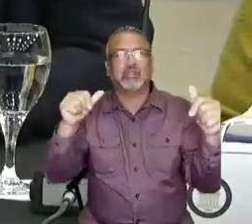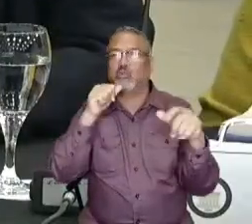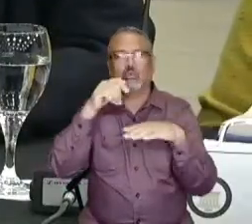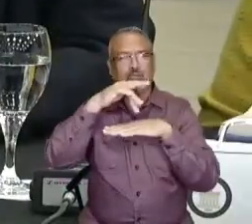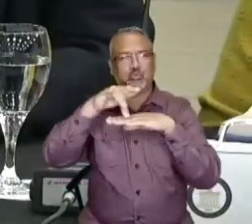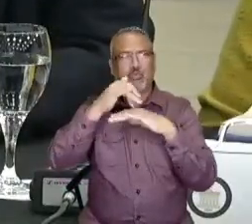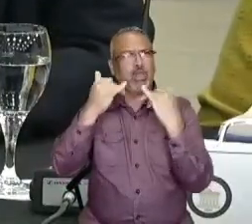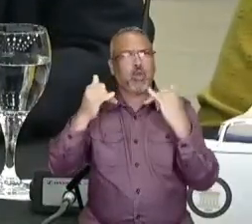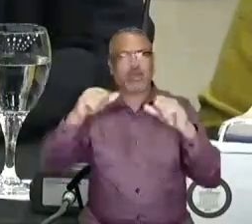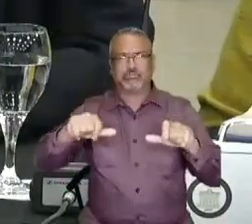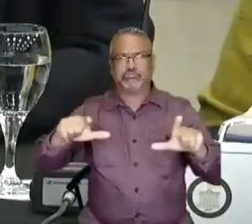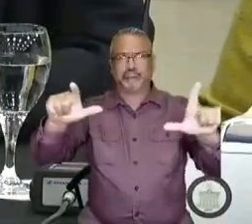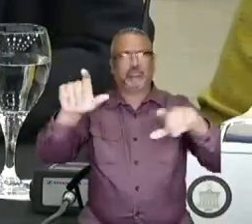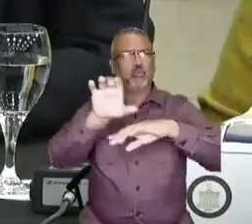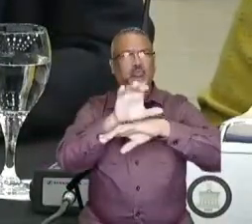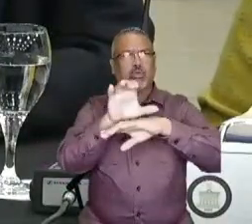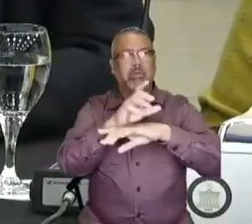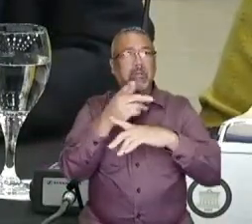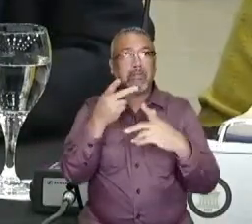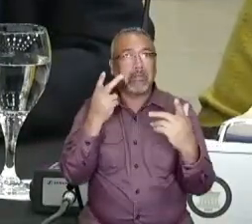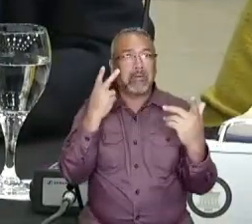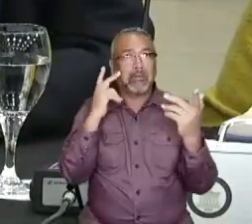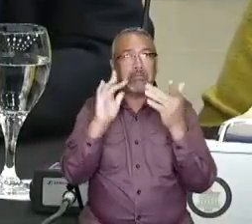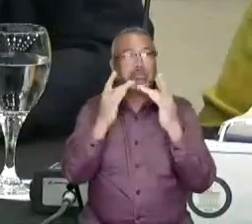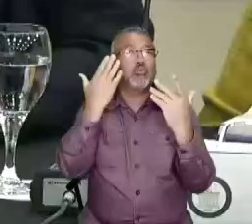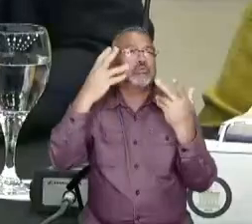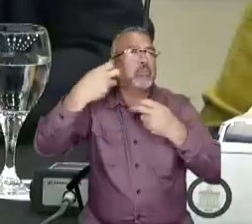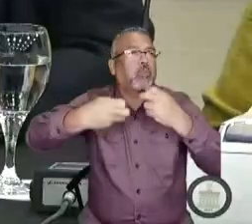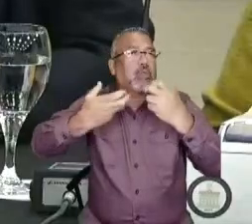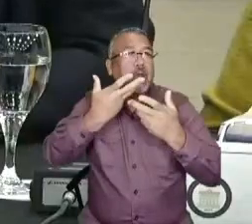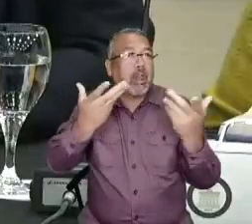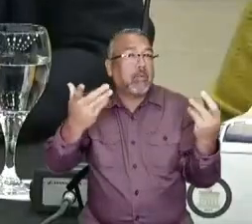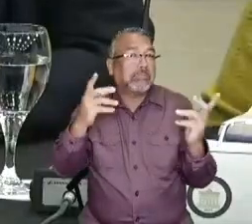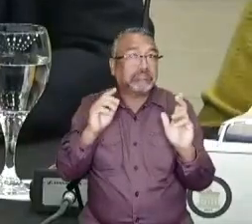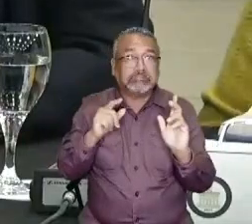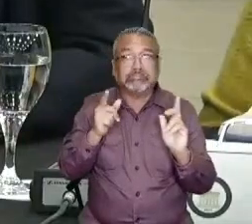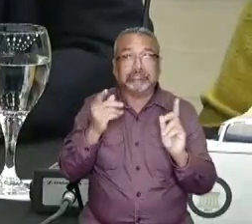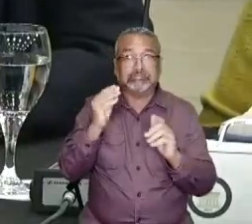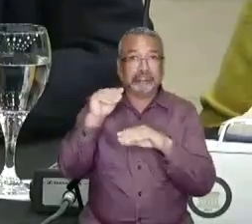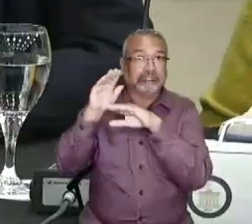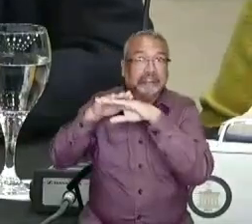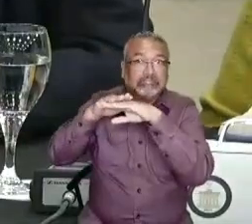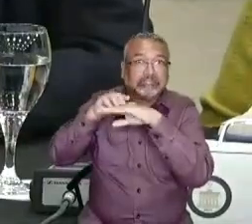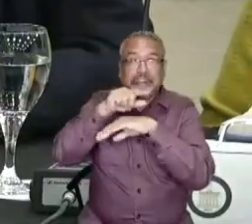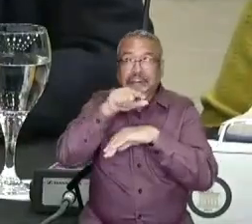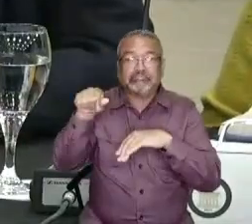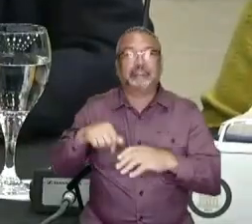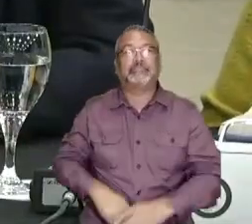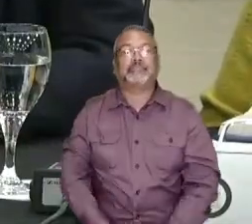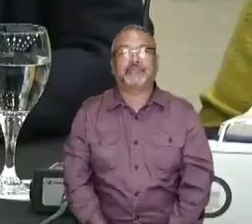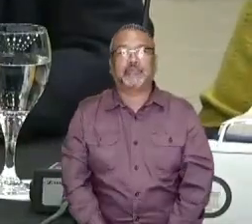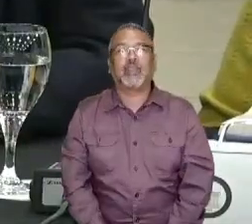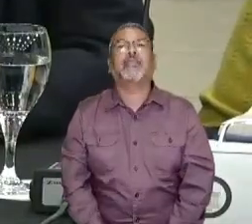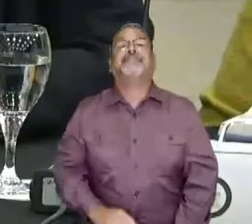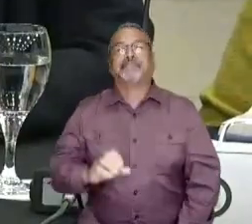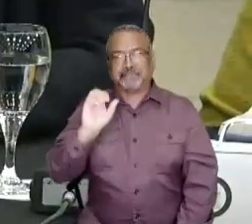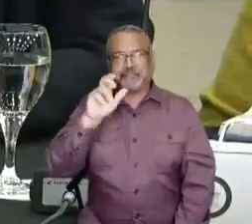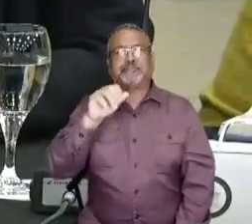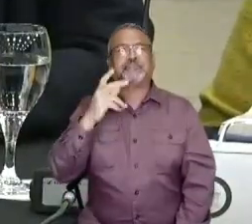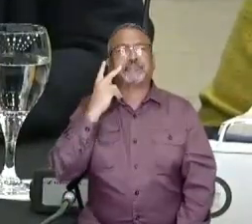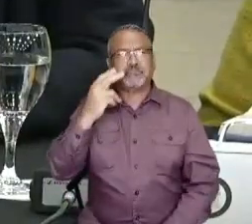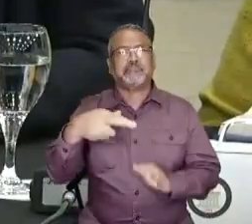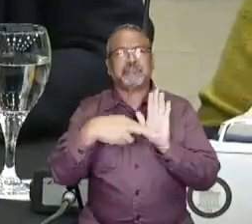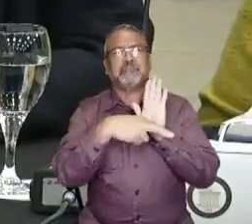pagina en estos momentos no sé si si es un issue que hay que que atender o que no lo hagan llegar sí lo lo vamos a verificar lo vamos a